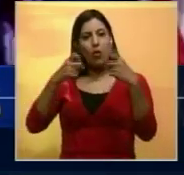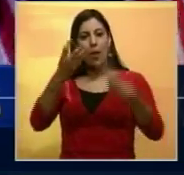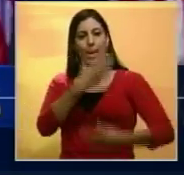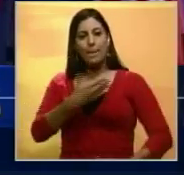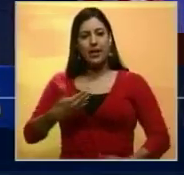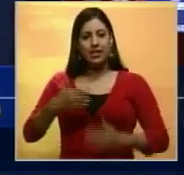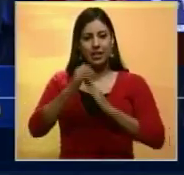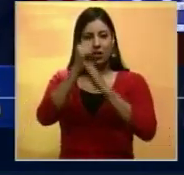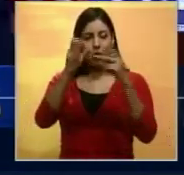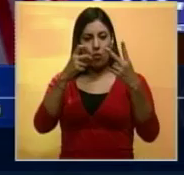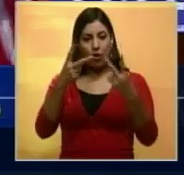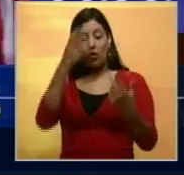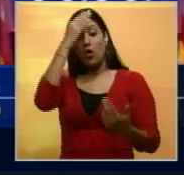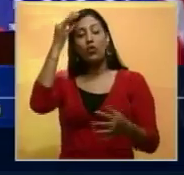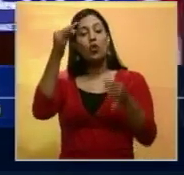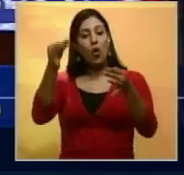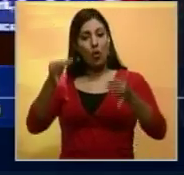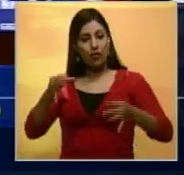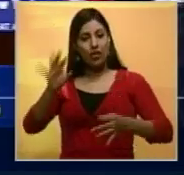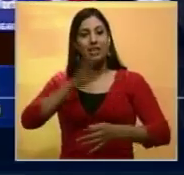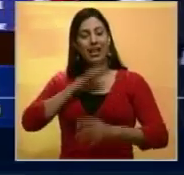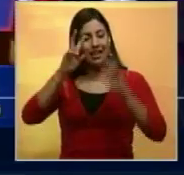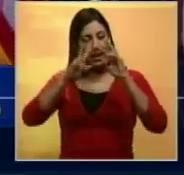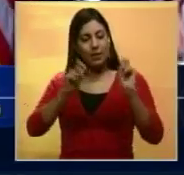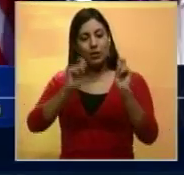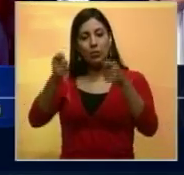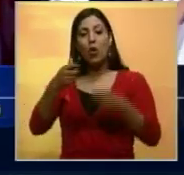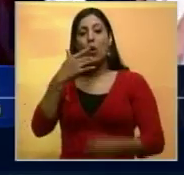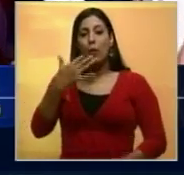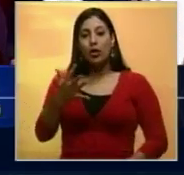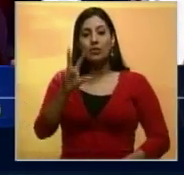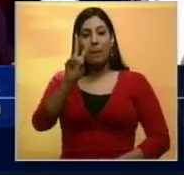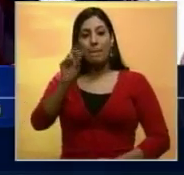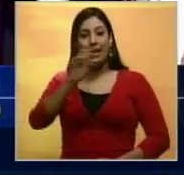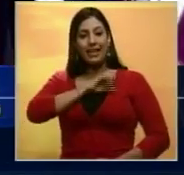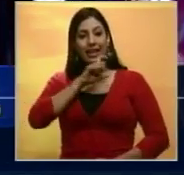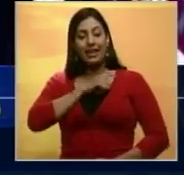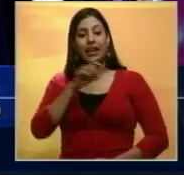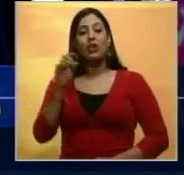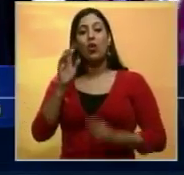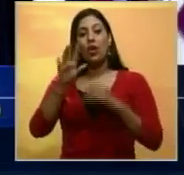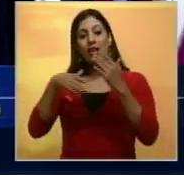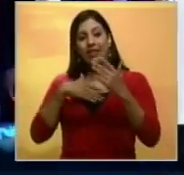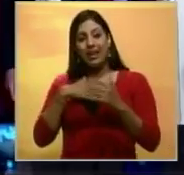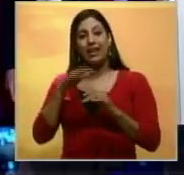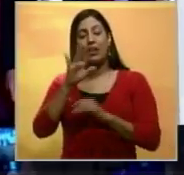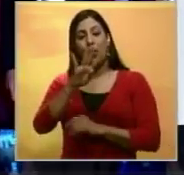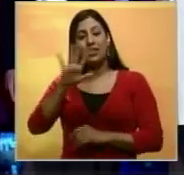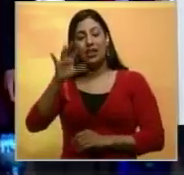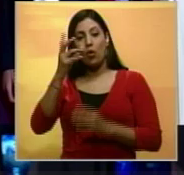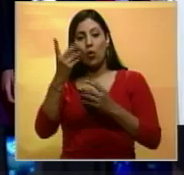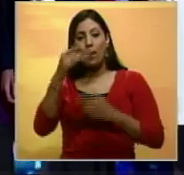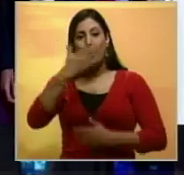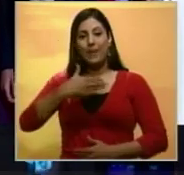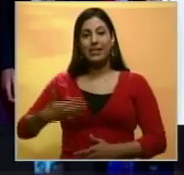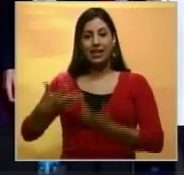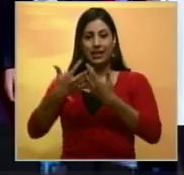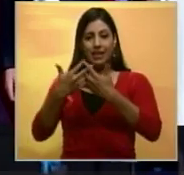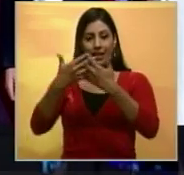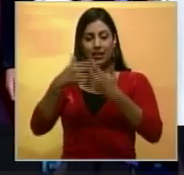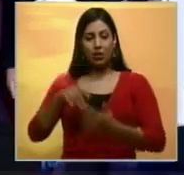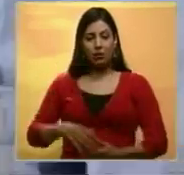nuevo líder. Trump será oficialmente investido el próximo 20 de enero como el 45º presidente del